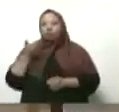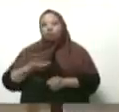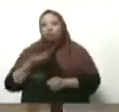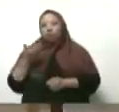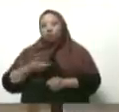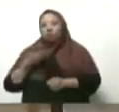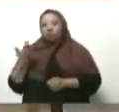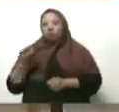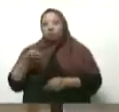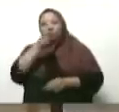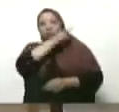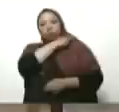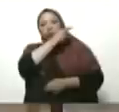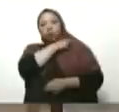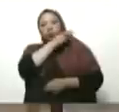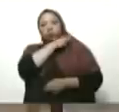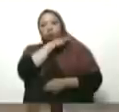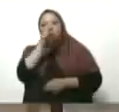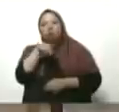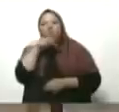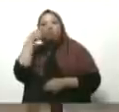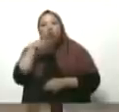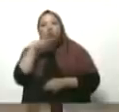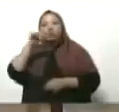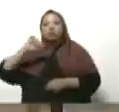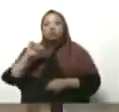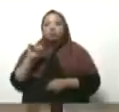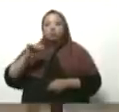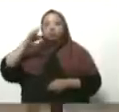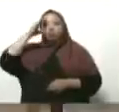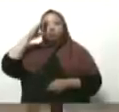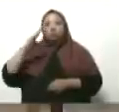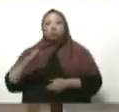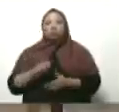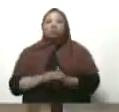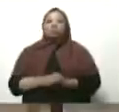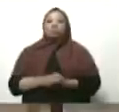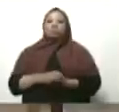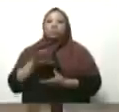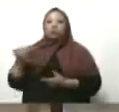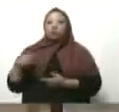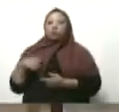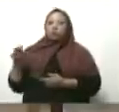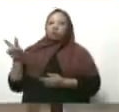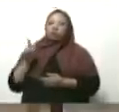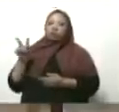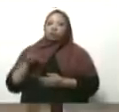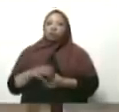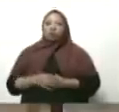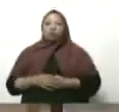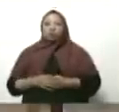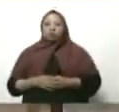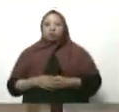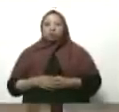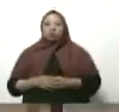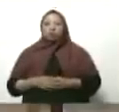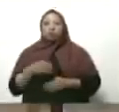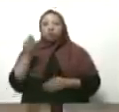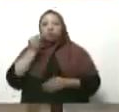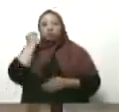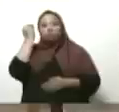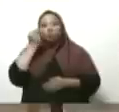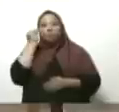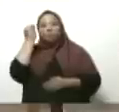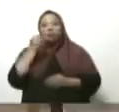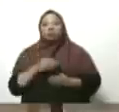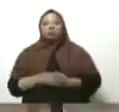dado las autoridades policiales militares judiciales de nuestro país pensamos he